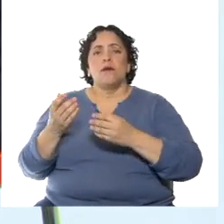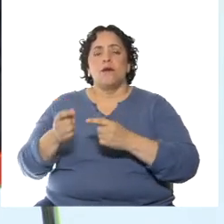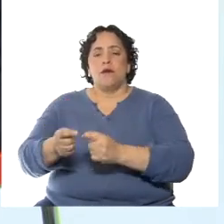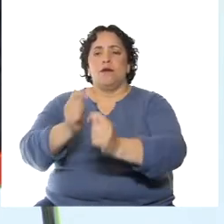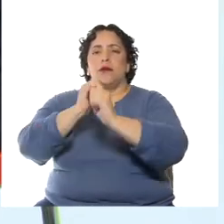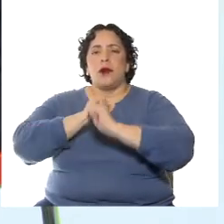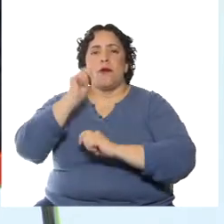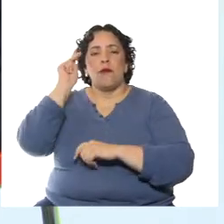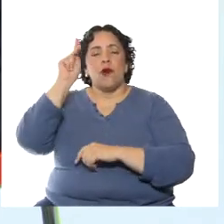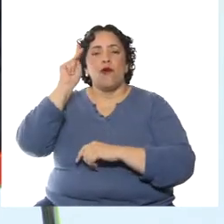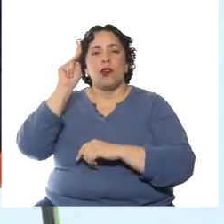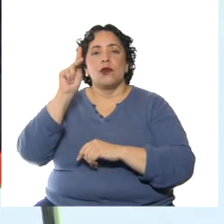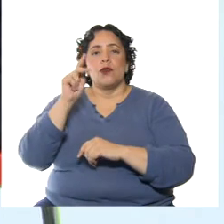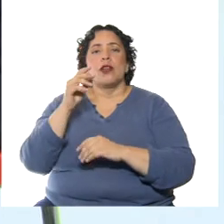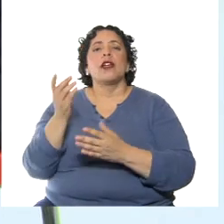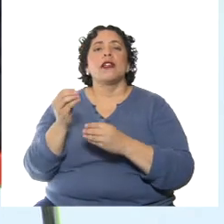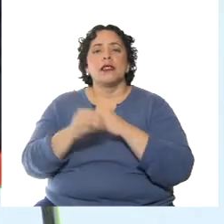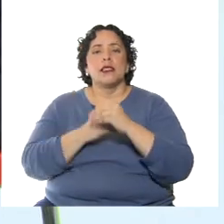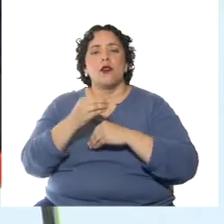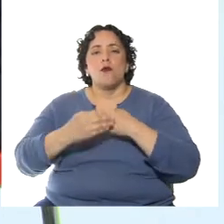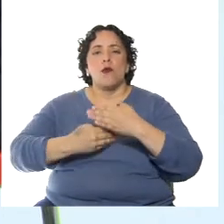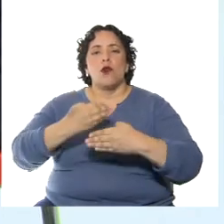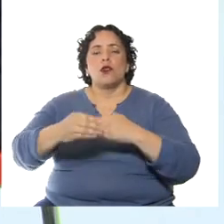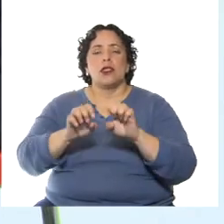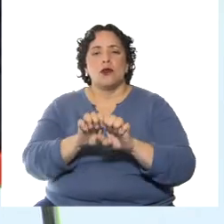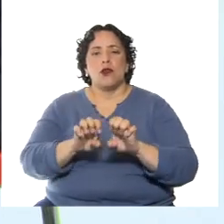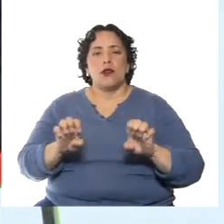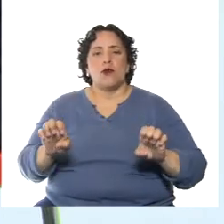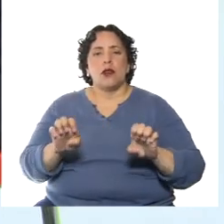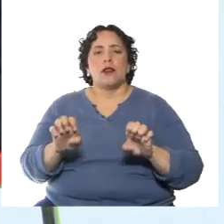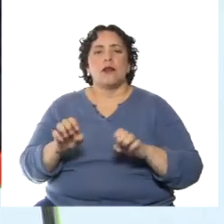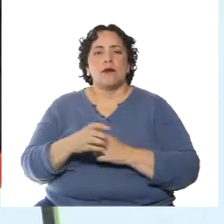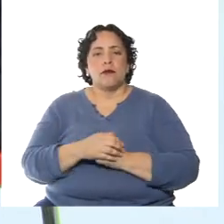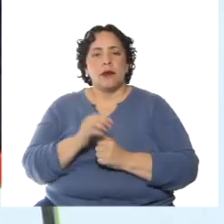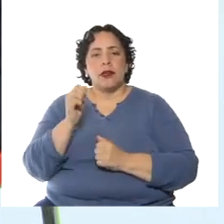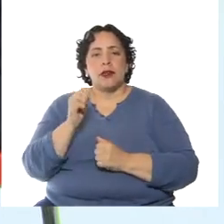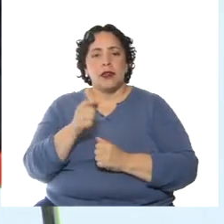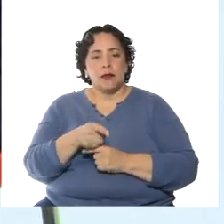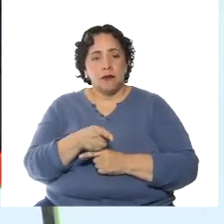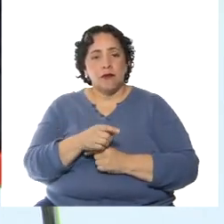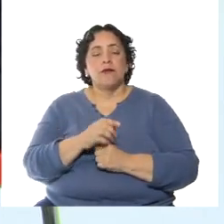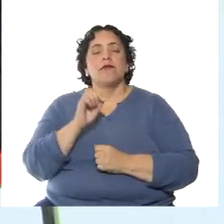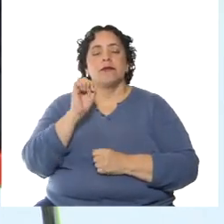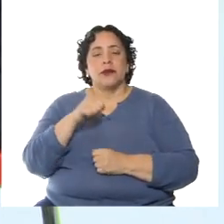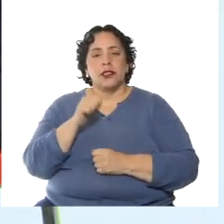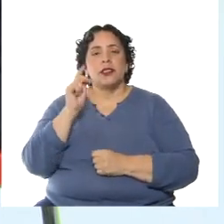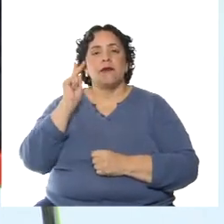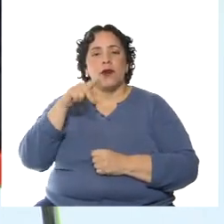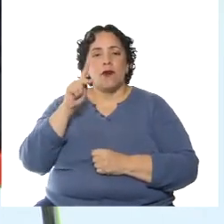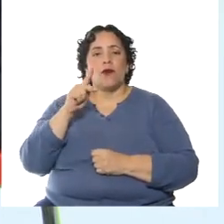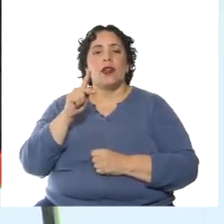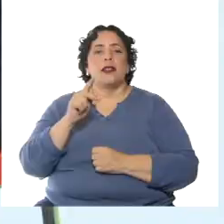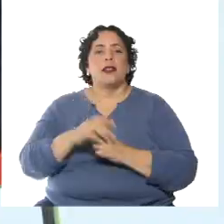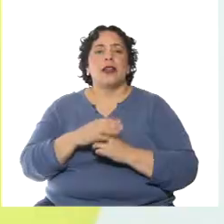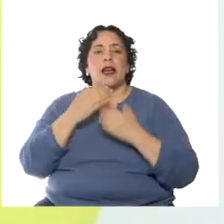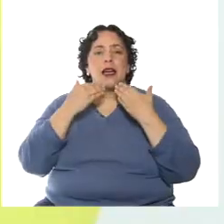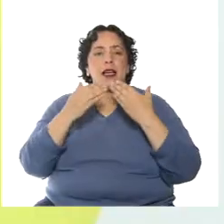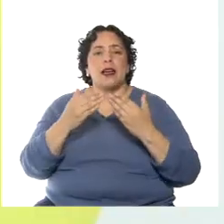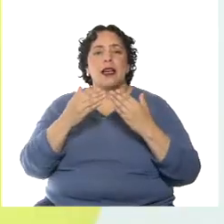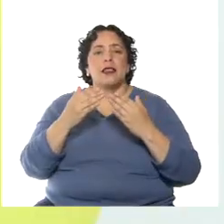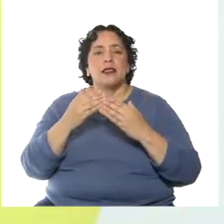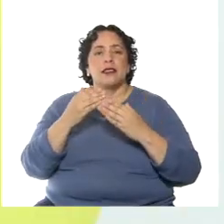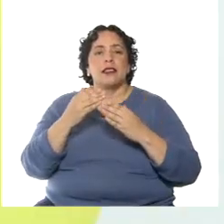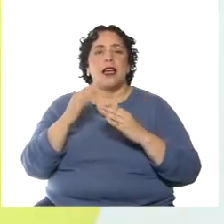y formaron parte activa de este proceso educativo. ¿Antonella? Exactamente, profe. Gracias a